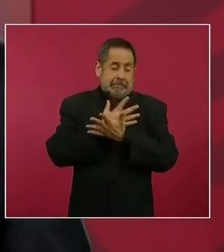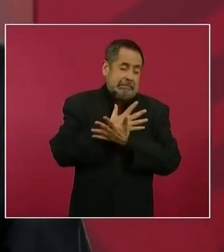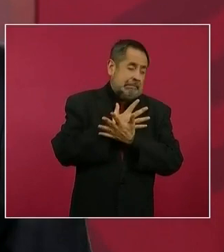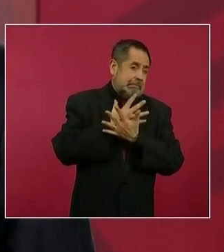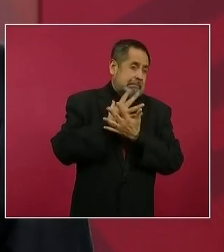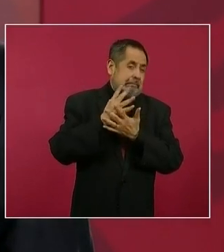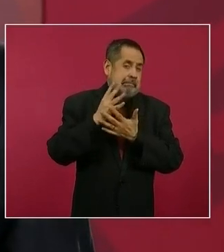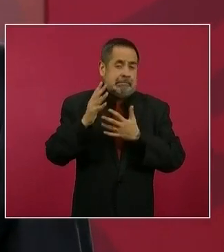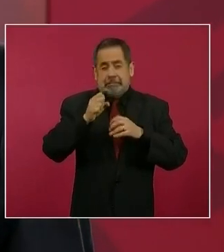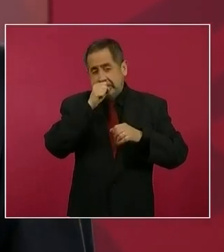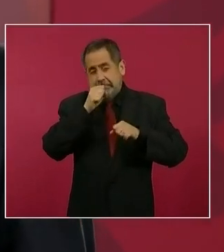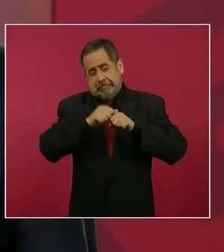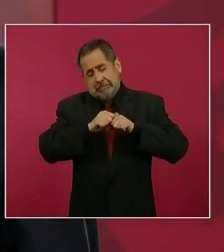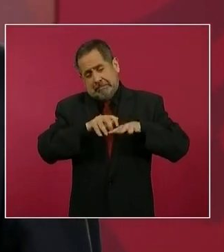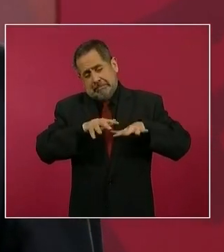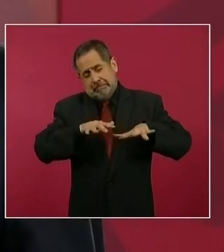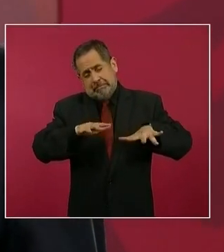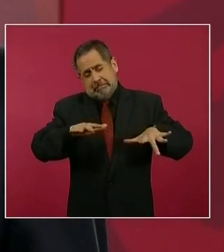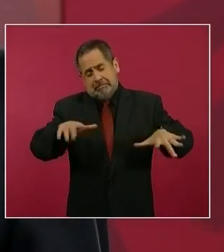le dan vuelo, ¿no?